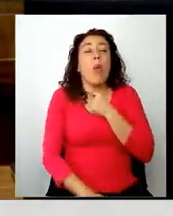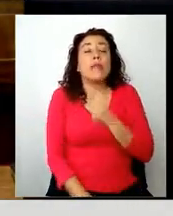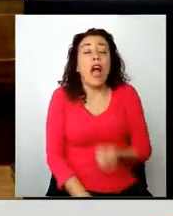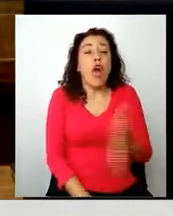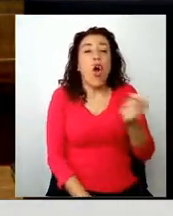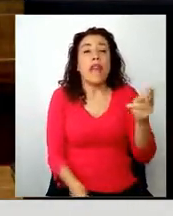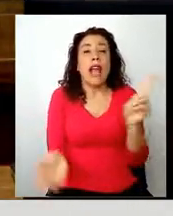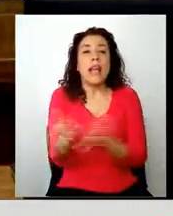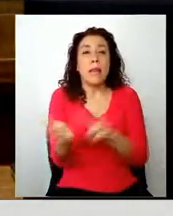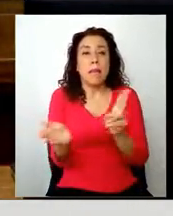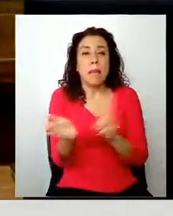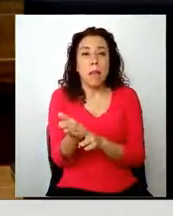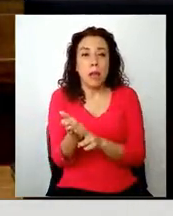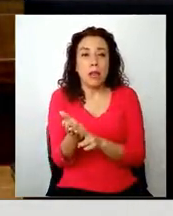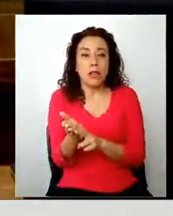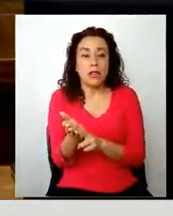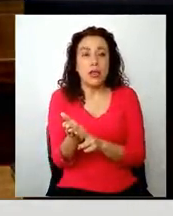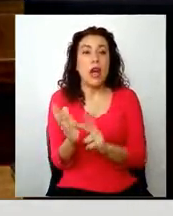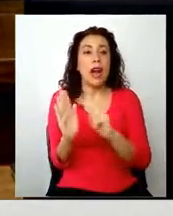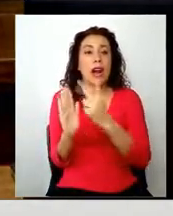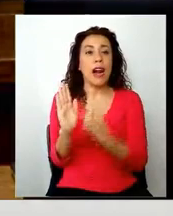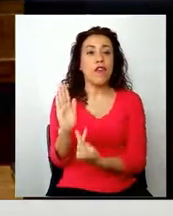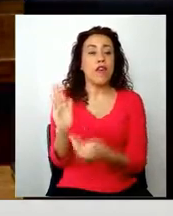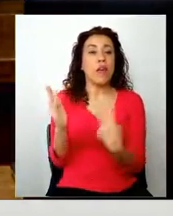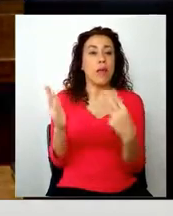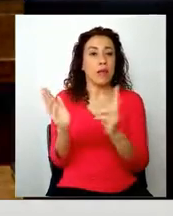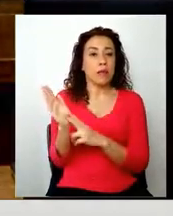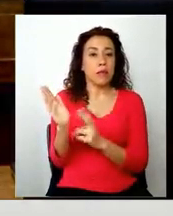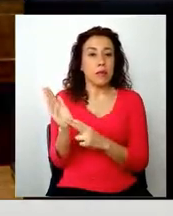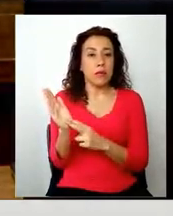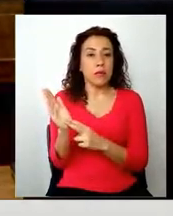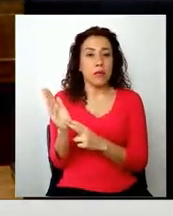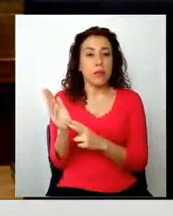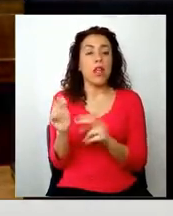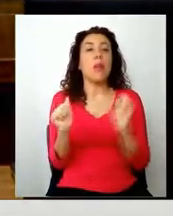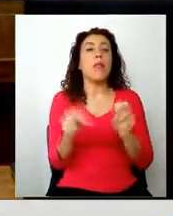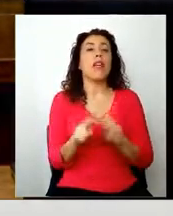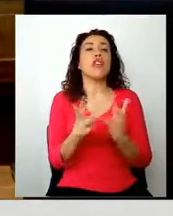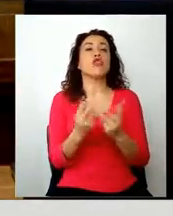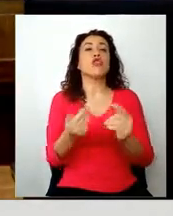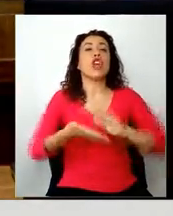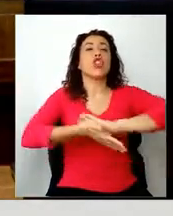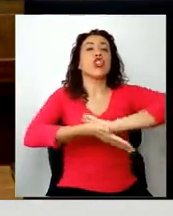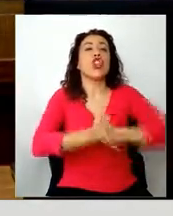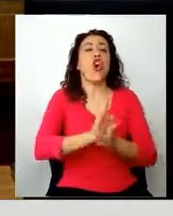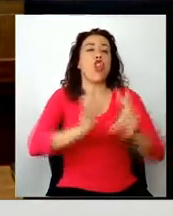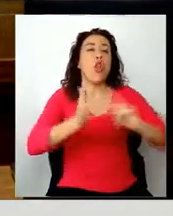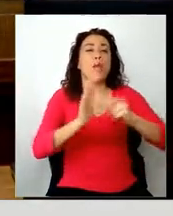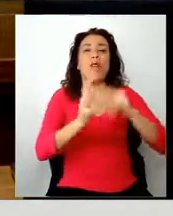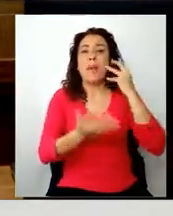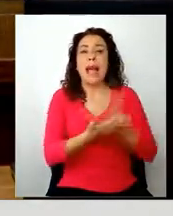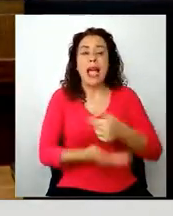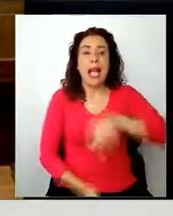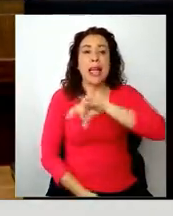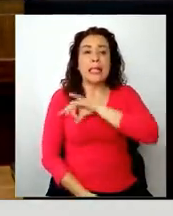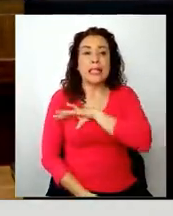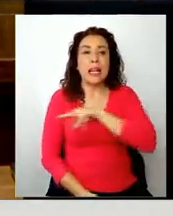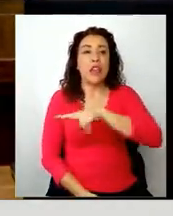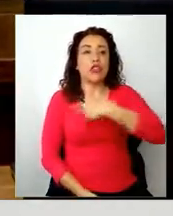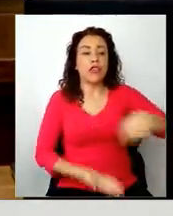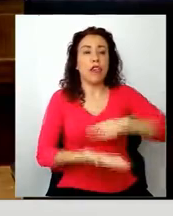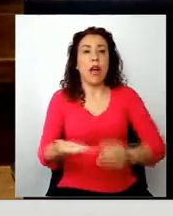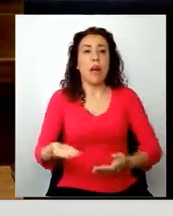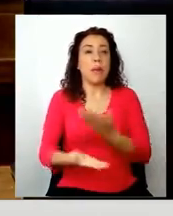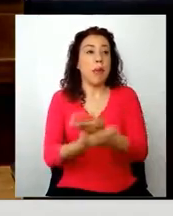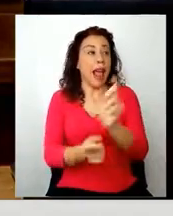adictos a la reforma tributaria la que va a resolver Todos los males de chile vamos a postular a los colegas del frente